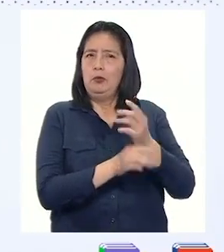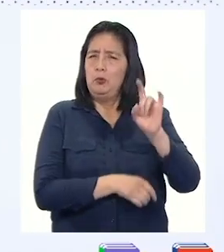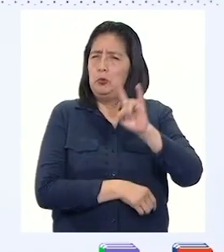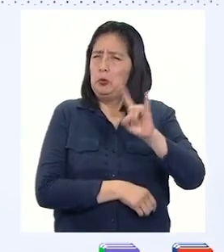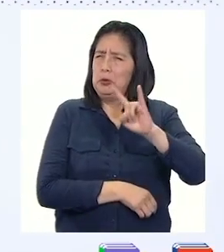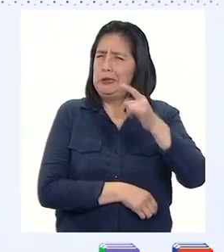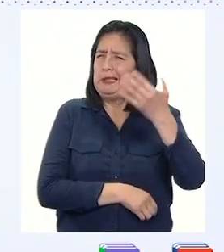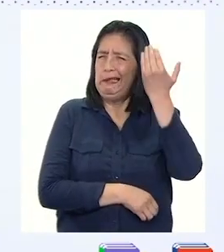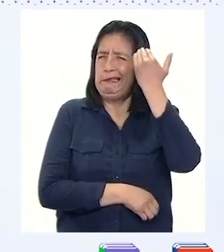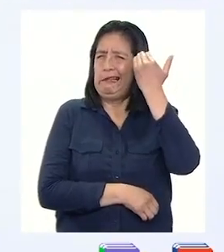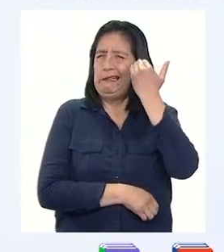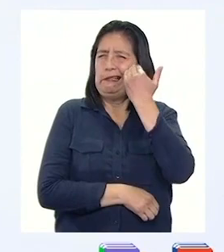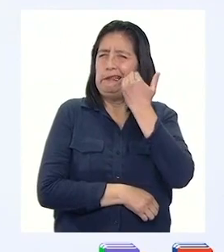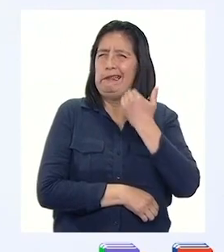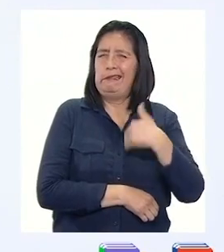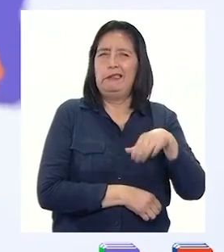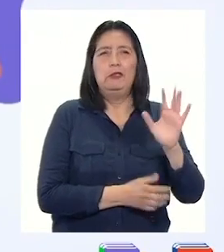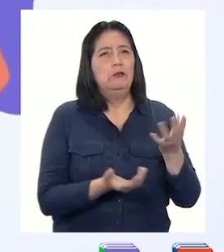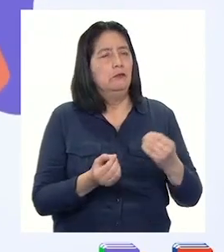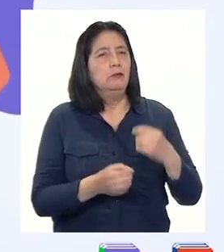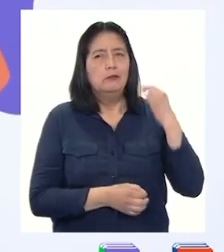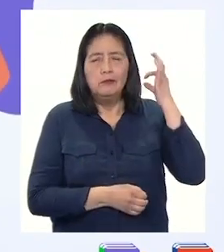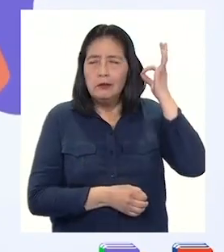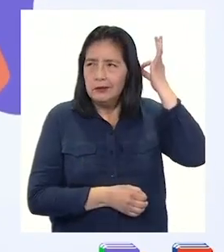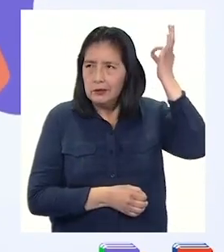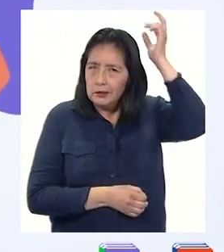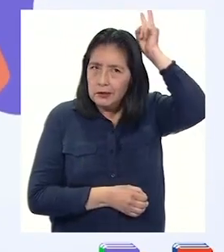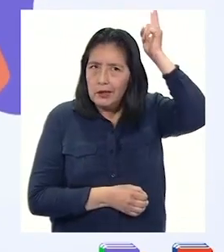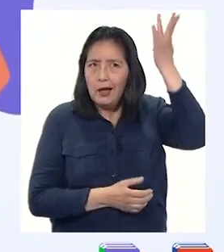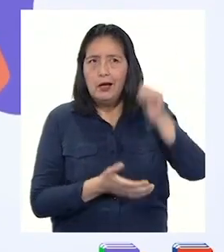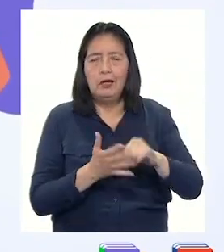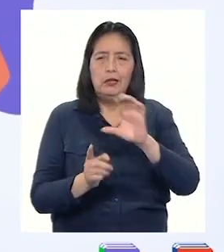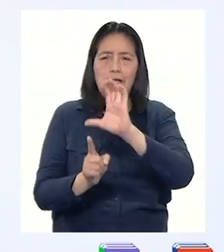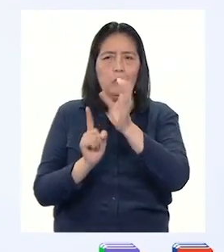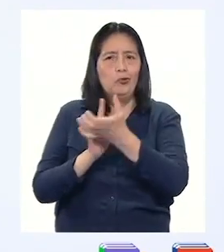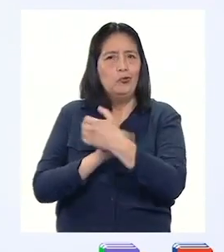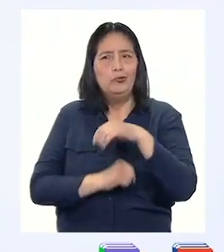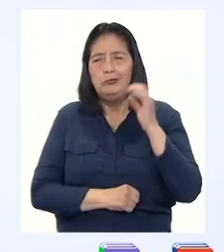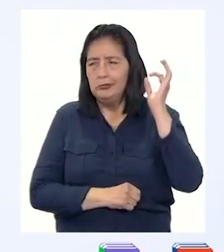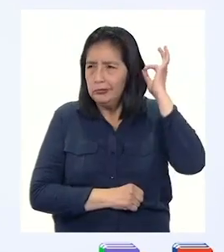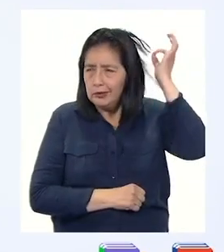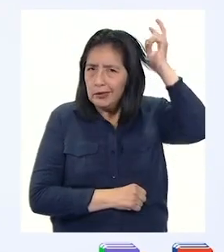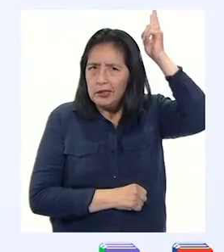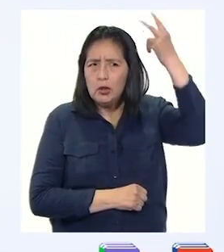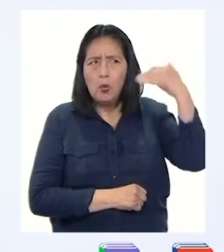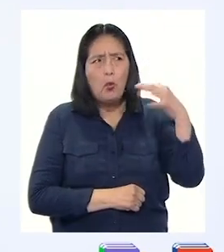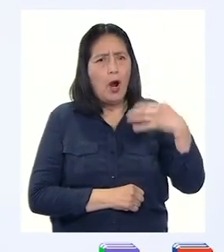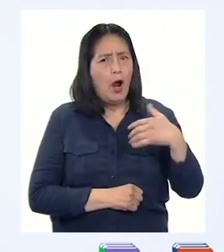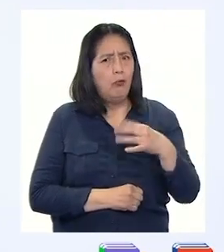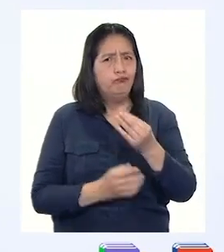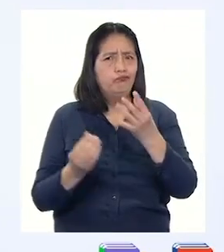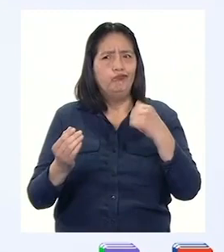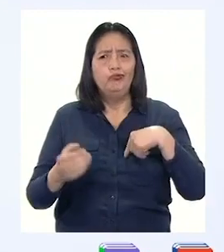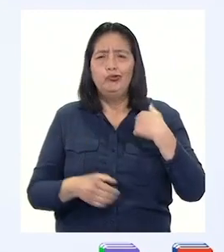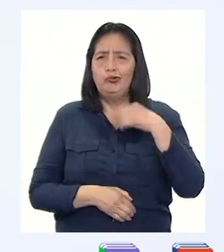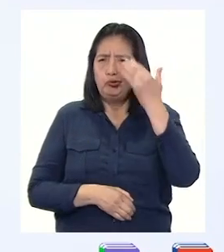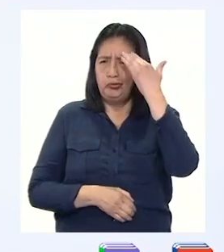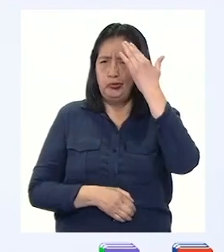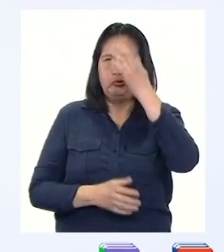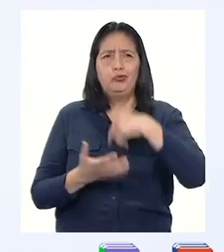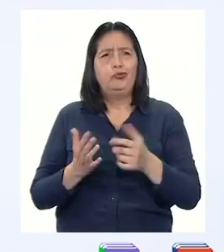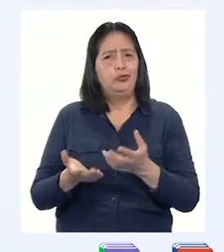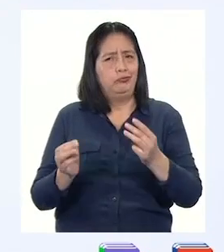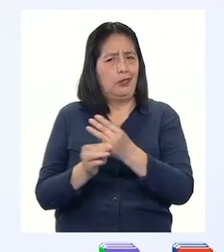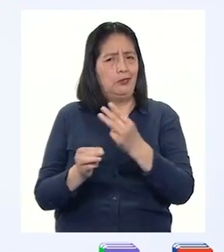usadas desde tiempos tan antiguos como nuestra época incaica. La cultura inca aportó importantes conocimientos y recursos matemáticos que se